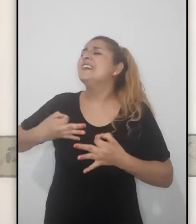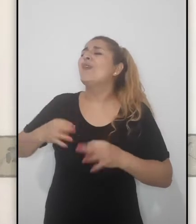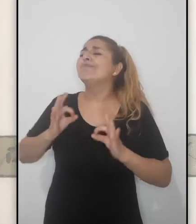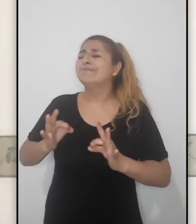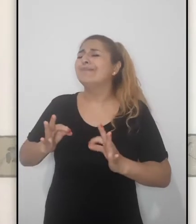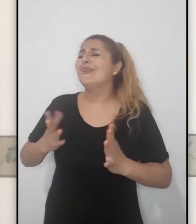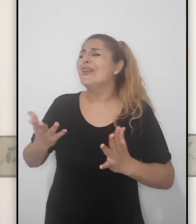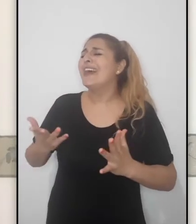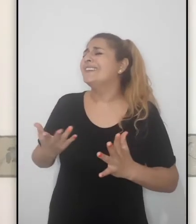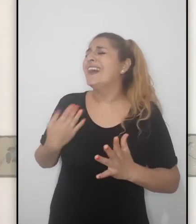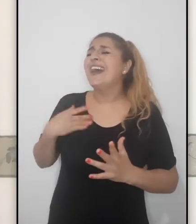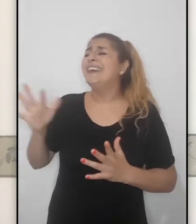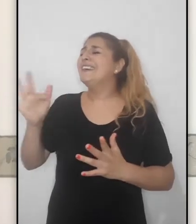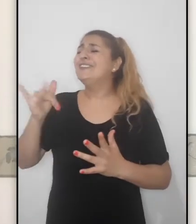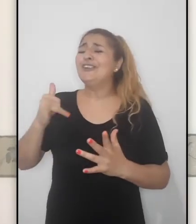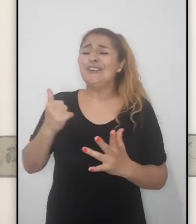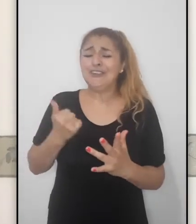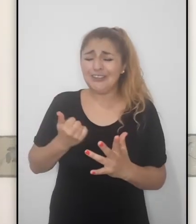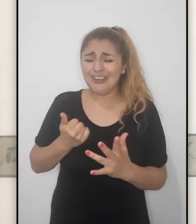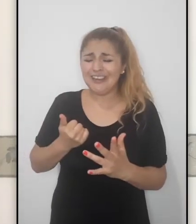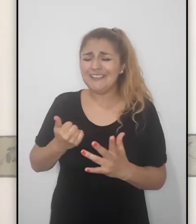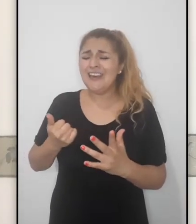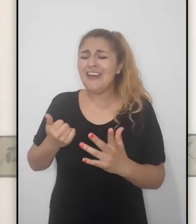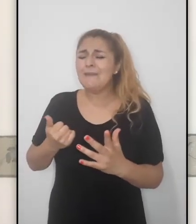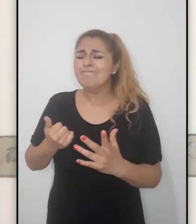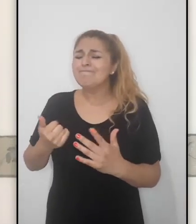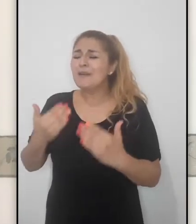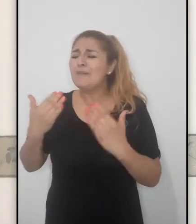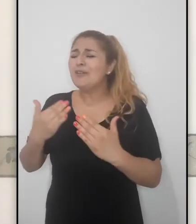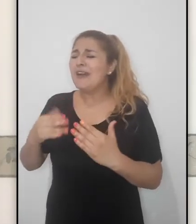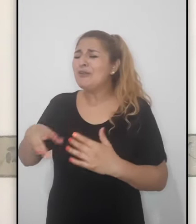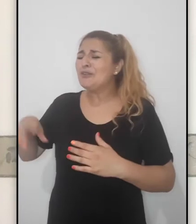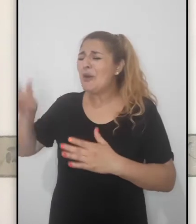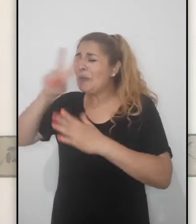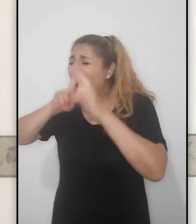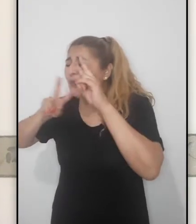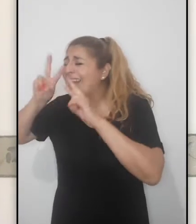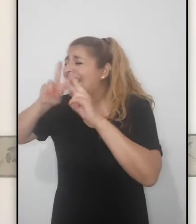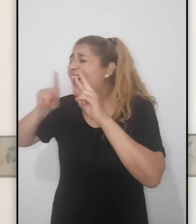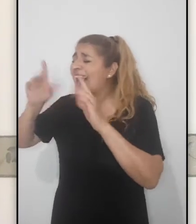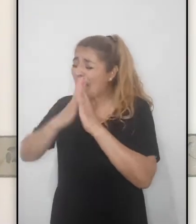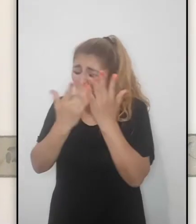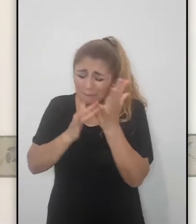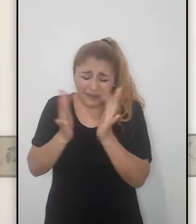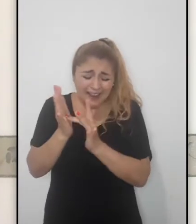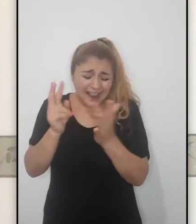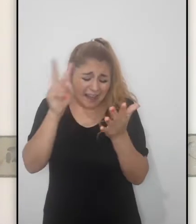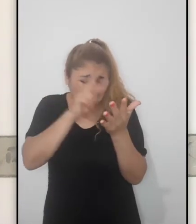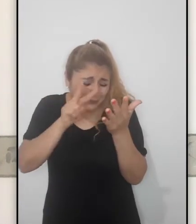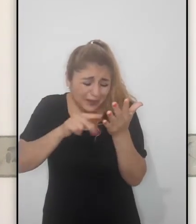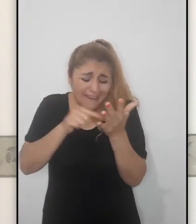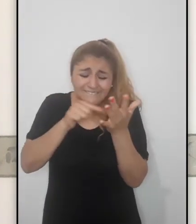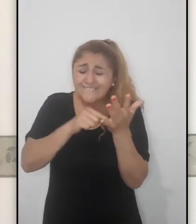y podamos a cerrarnos a los consejos de tu palabra y podemos ponerlo por